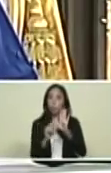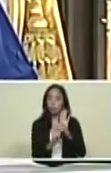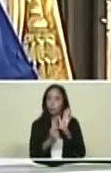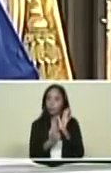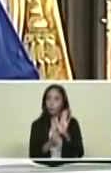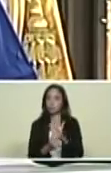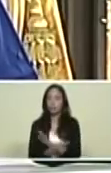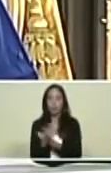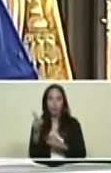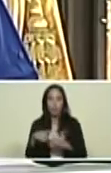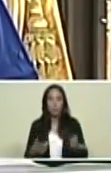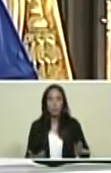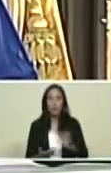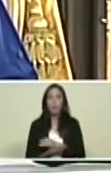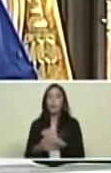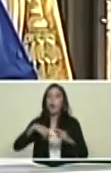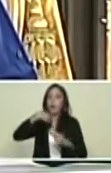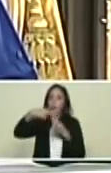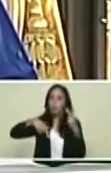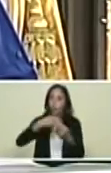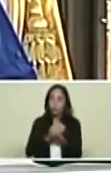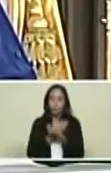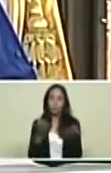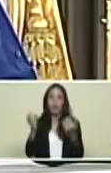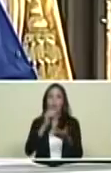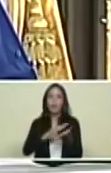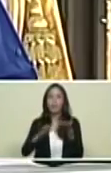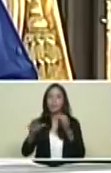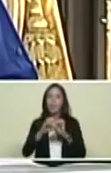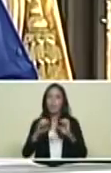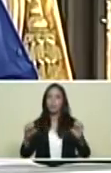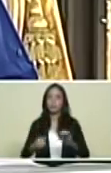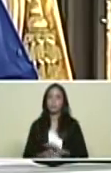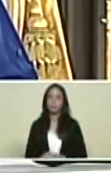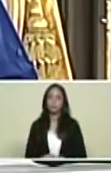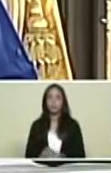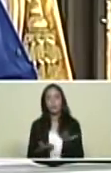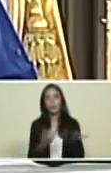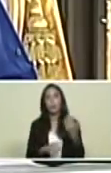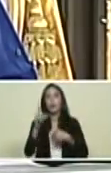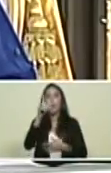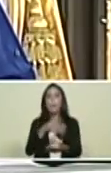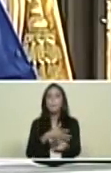y garantizada por la Revolución Bolivariana. Y